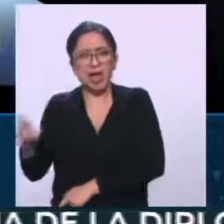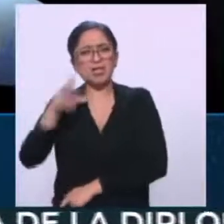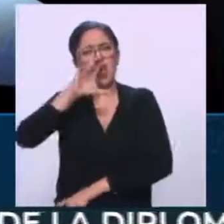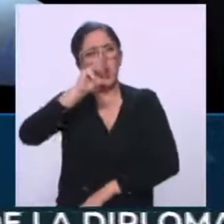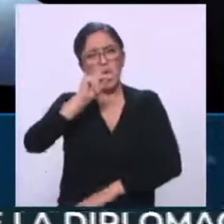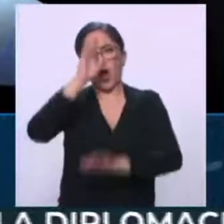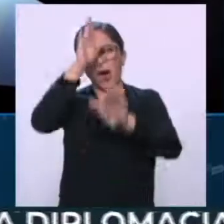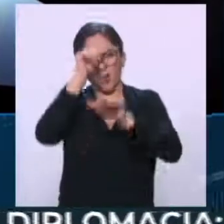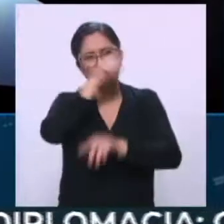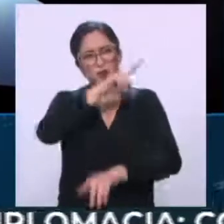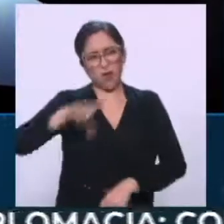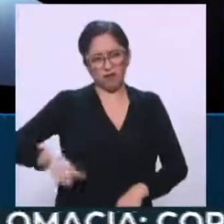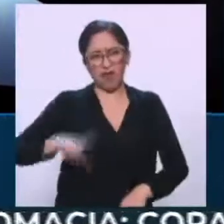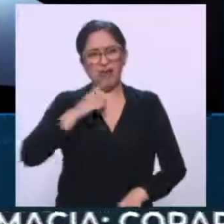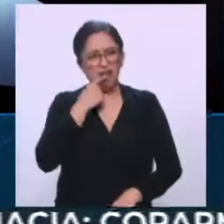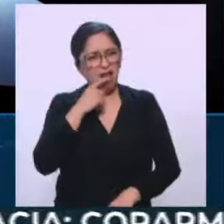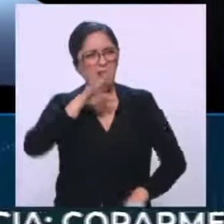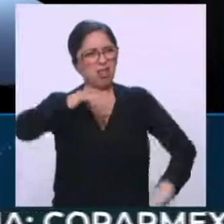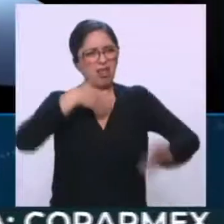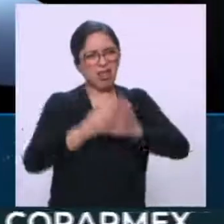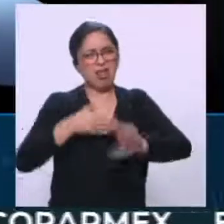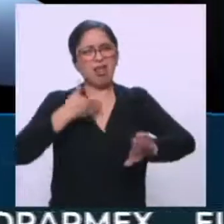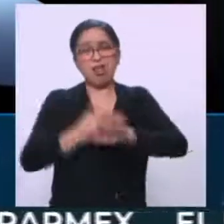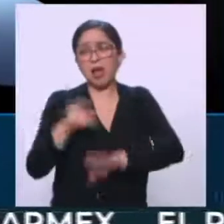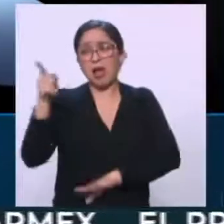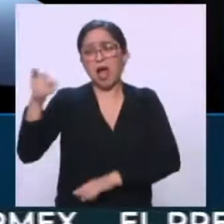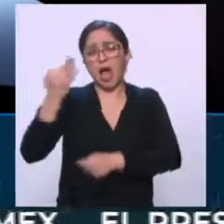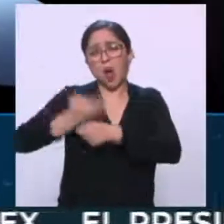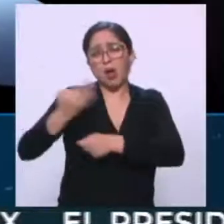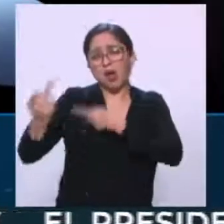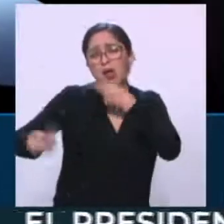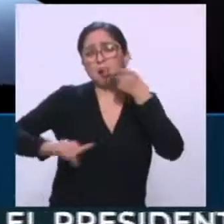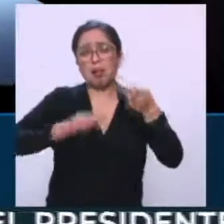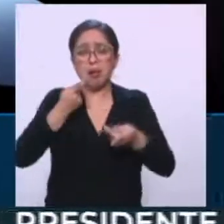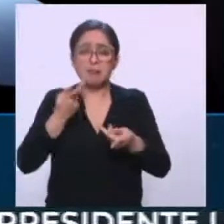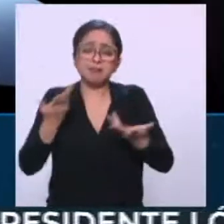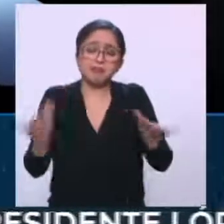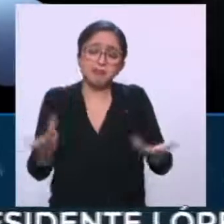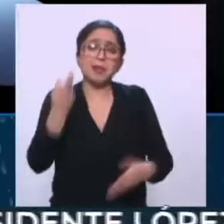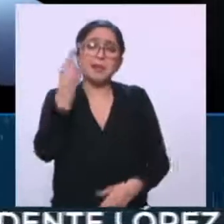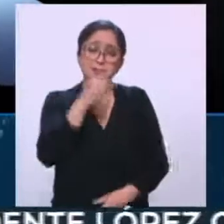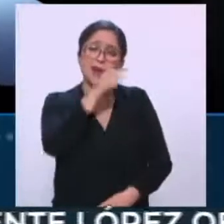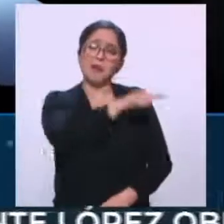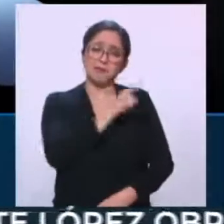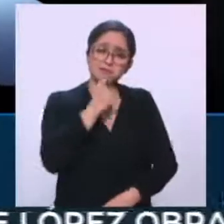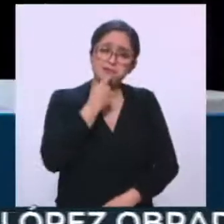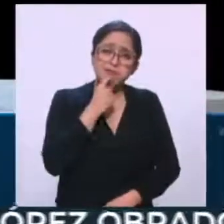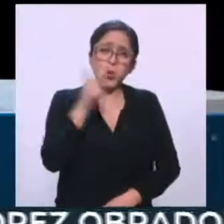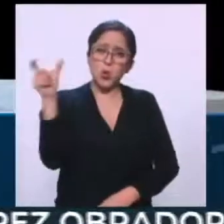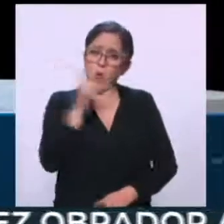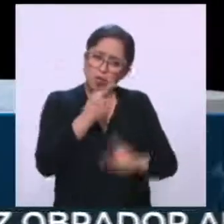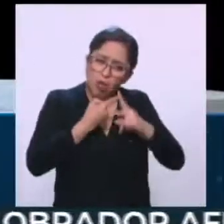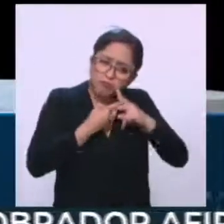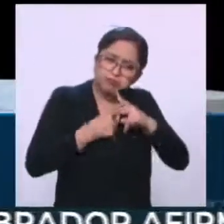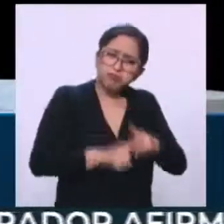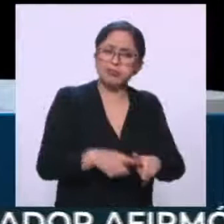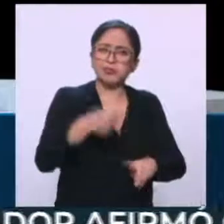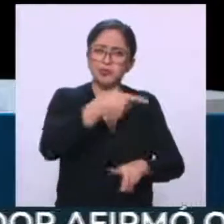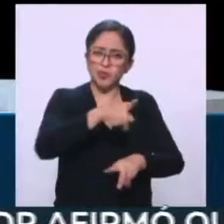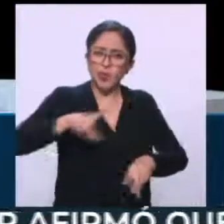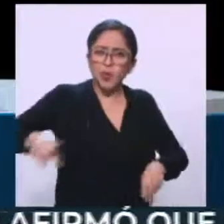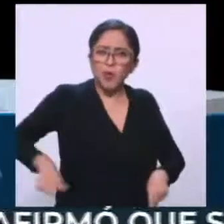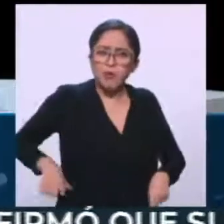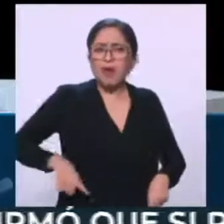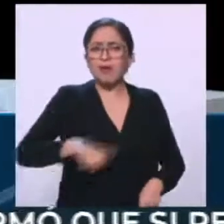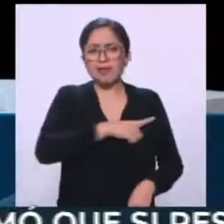este gobierno. Entonces no es así. Me parece que López Obrador y su gobierno desde el principio mostraron lo que era lógico,